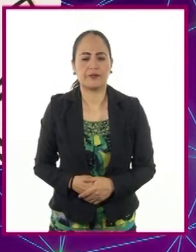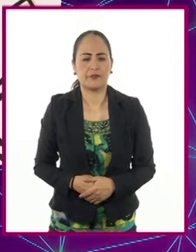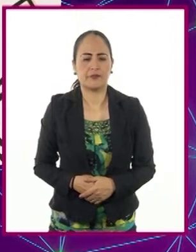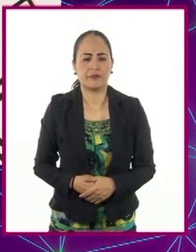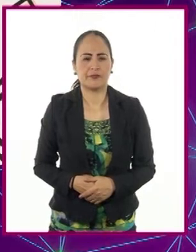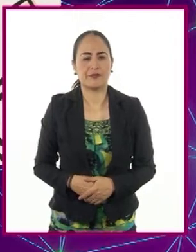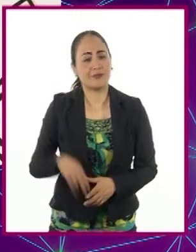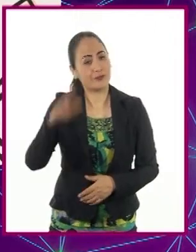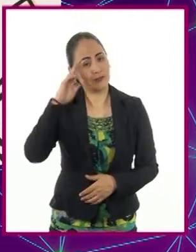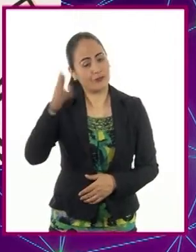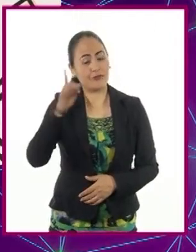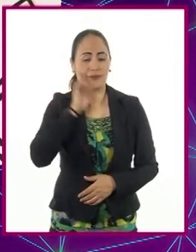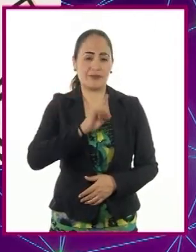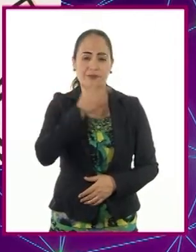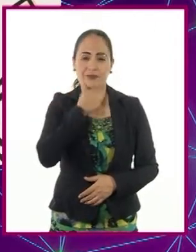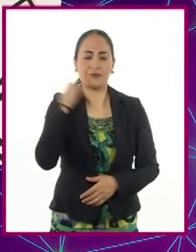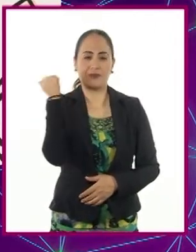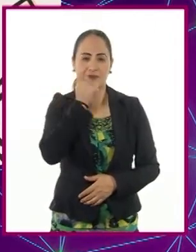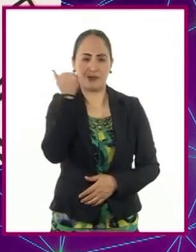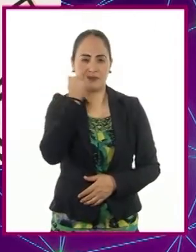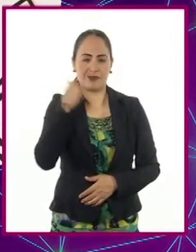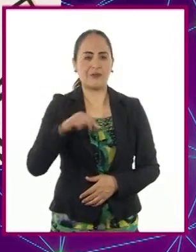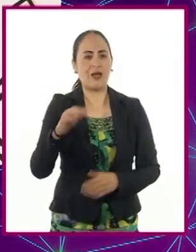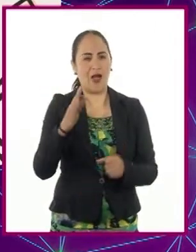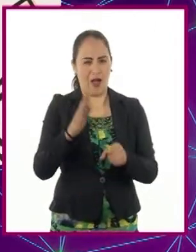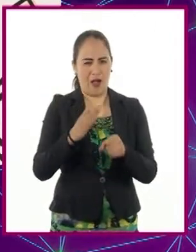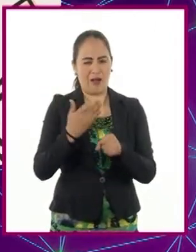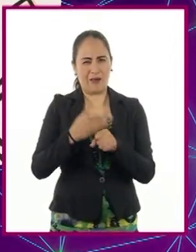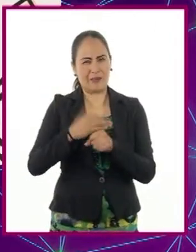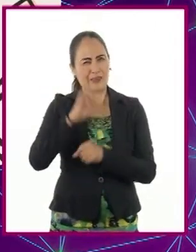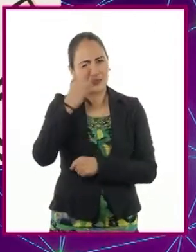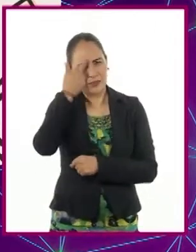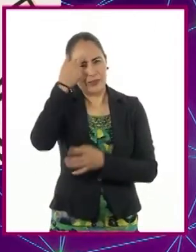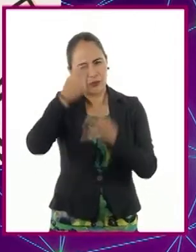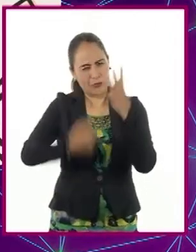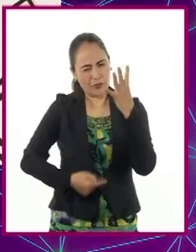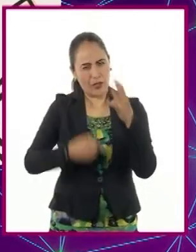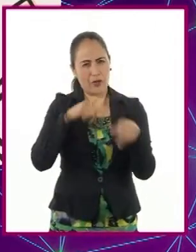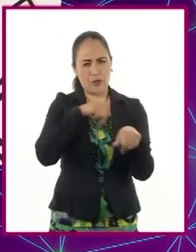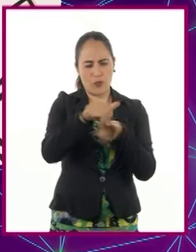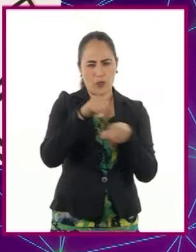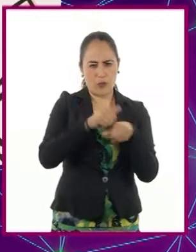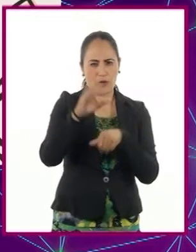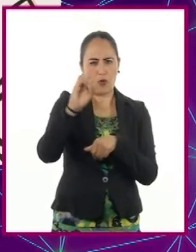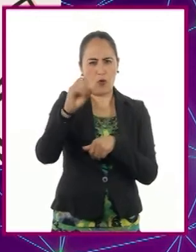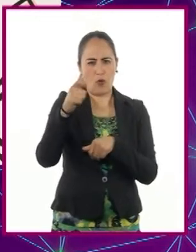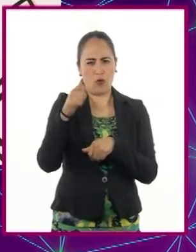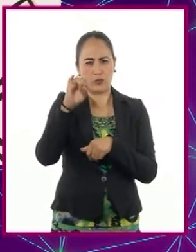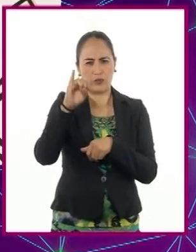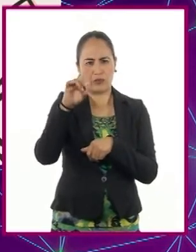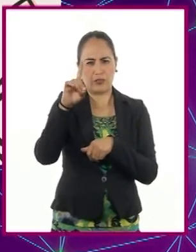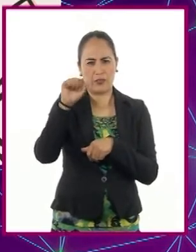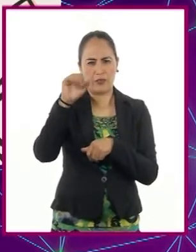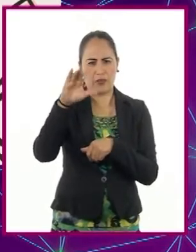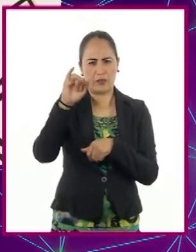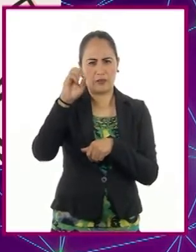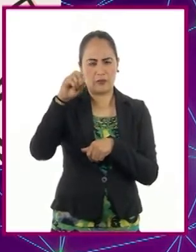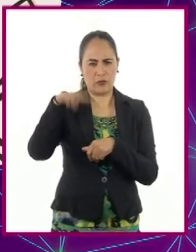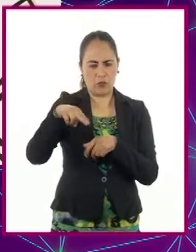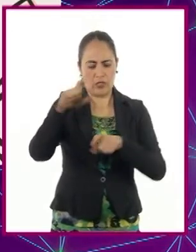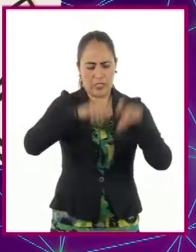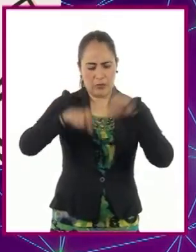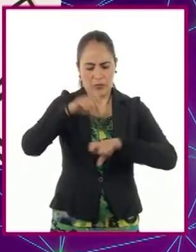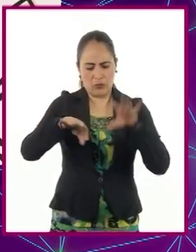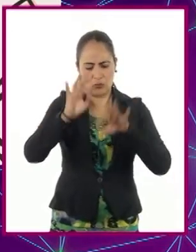¿Qué tal, alumnos y alumnas? Los invito a hacer un breve repaso sobre la asignación de los números de oxidación en algunos compuestos. Tomemos